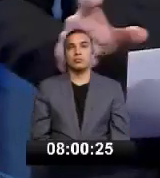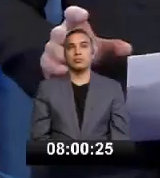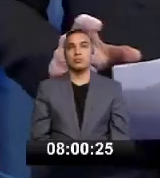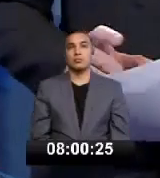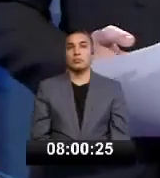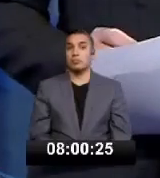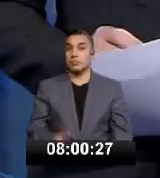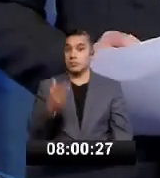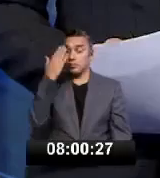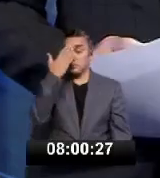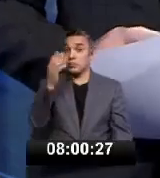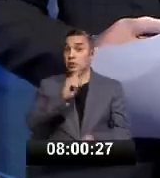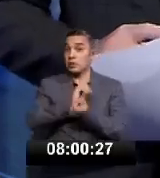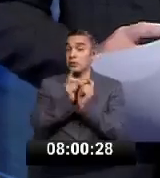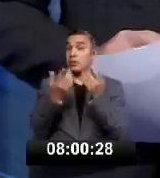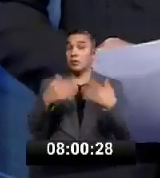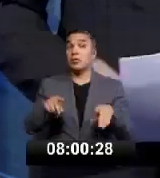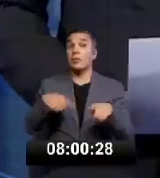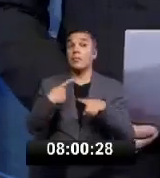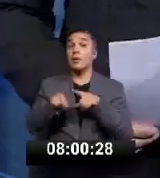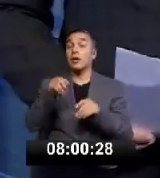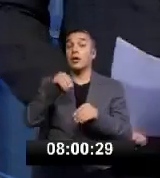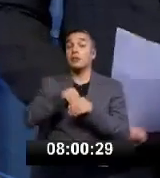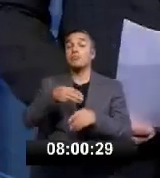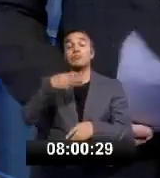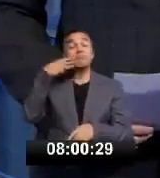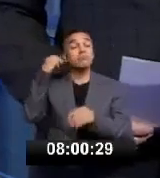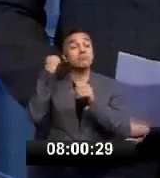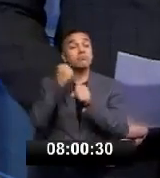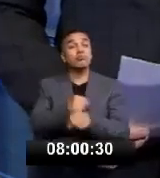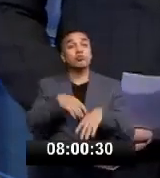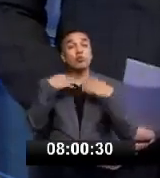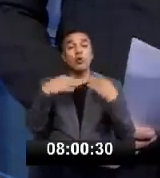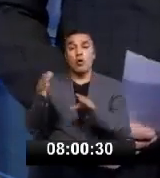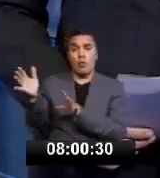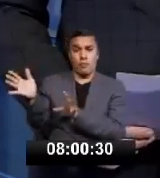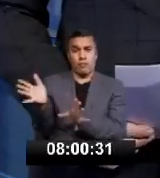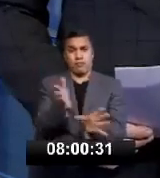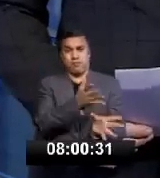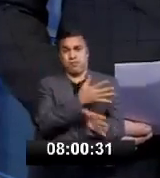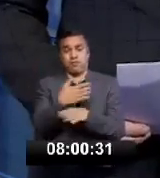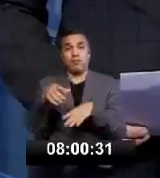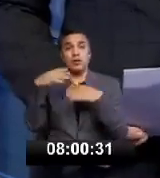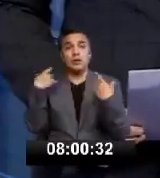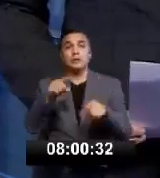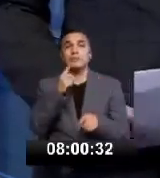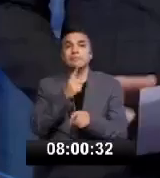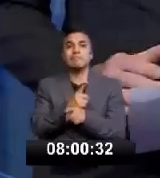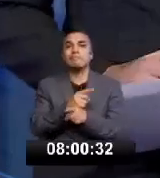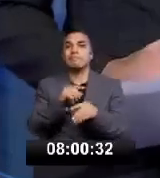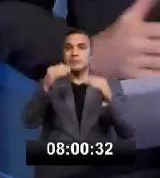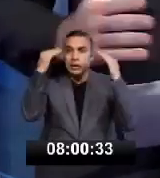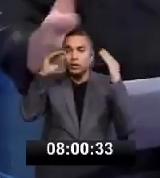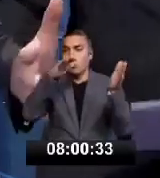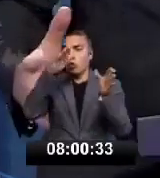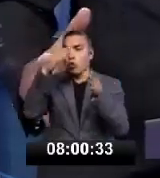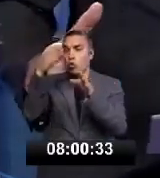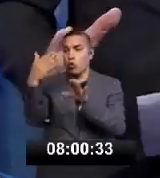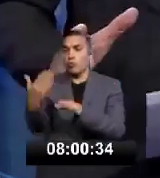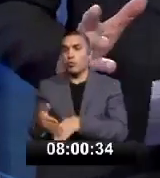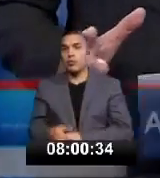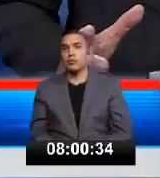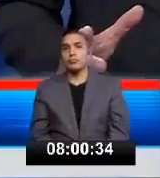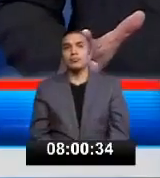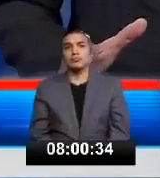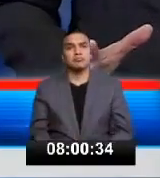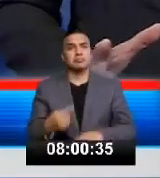A tener en cuenta estos cambios. Mientras tanto, en la Amazonía, fuertes ráfagas de viento causaron estragos, provocando el desprendimiento de